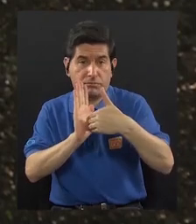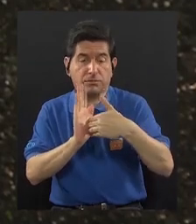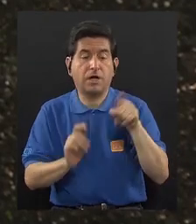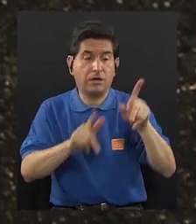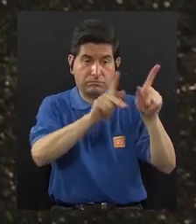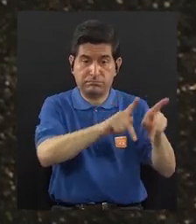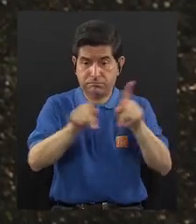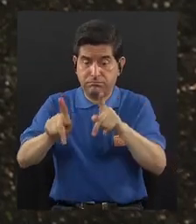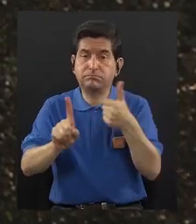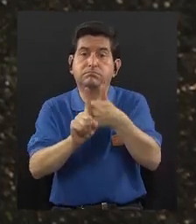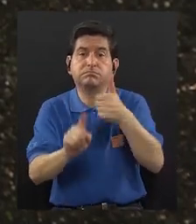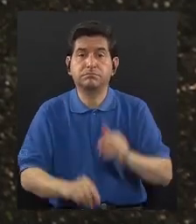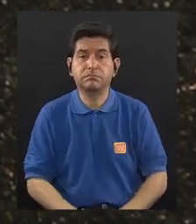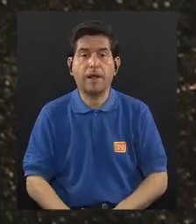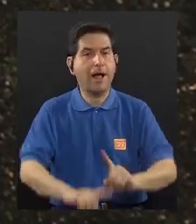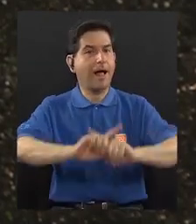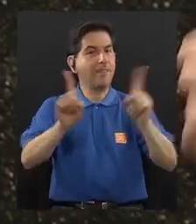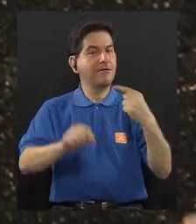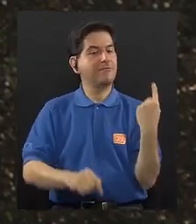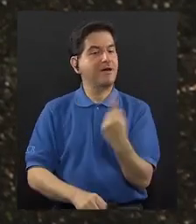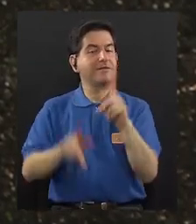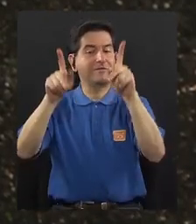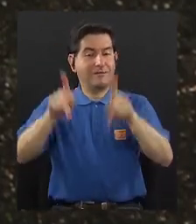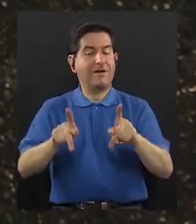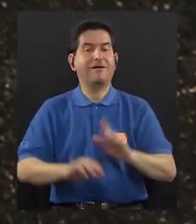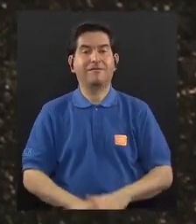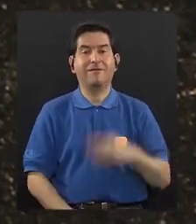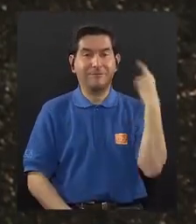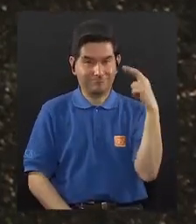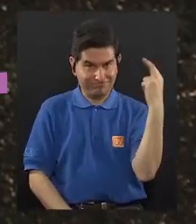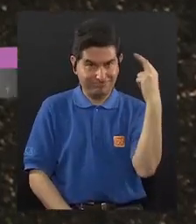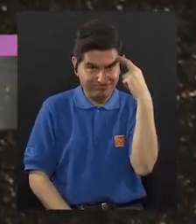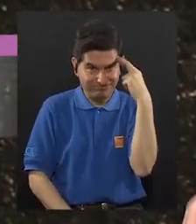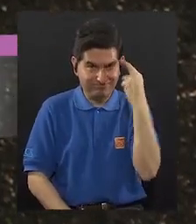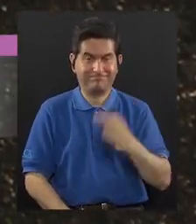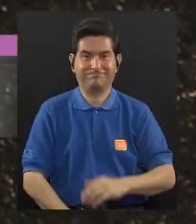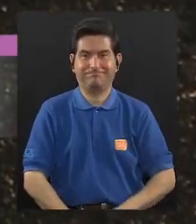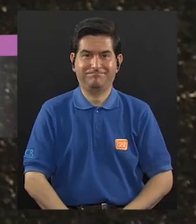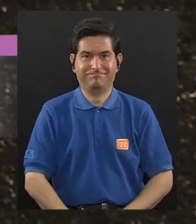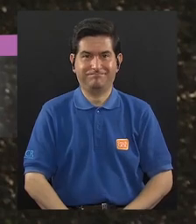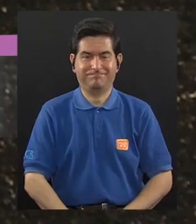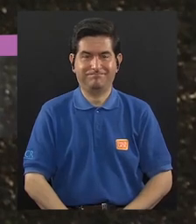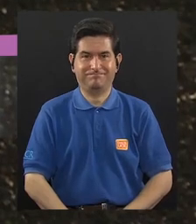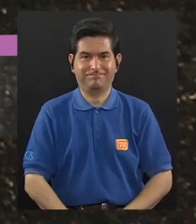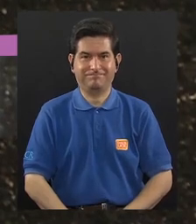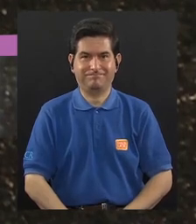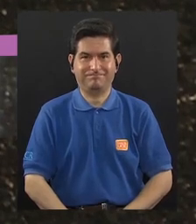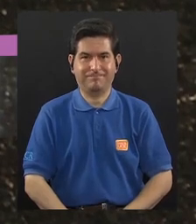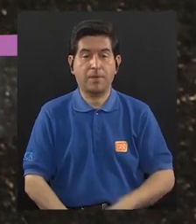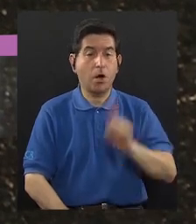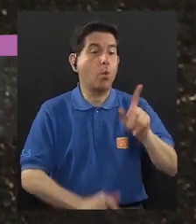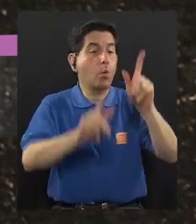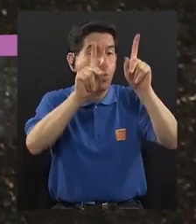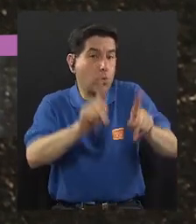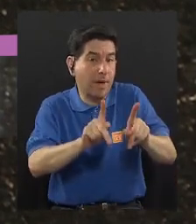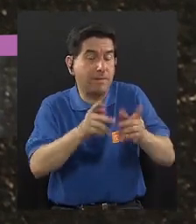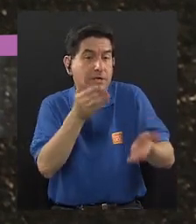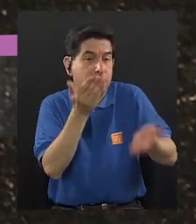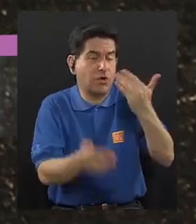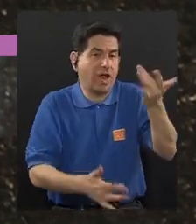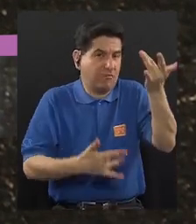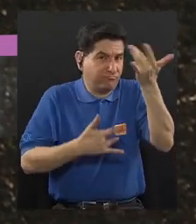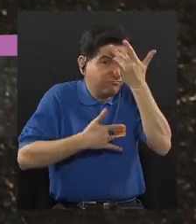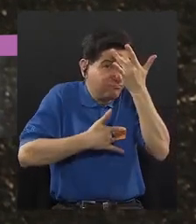para la persona y eso es diferente para cada ser humano por lo tanto cuando una persona está